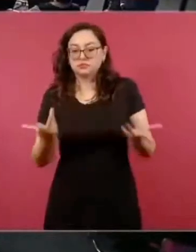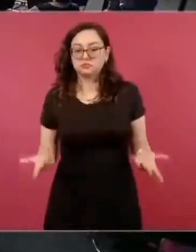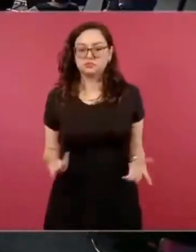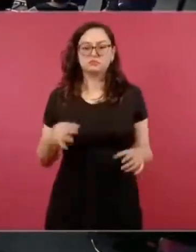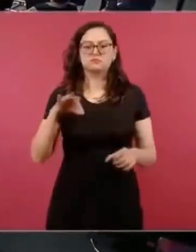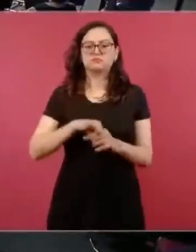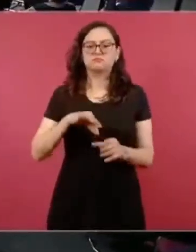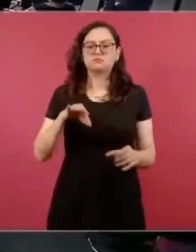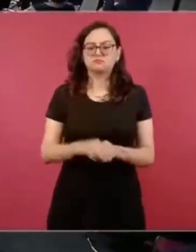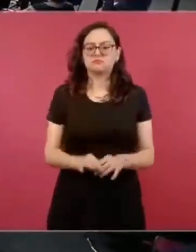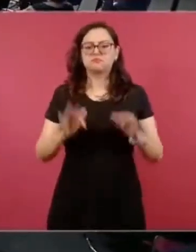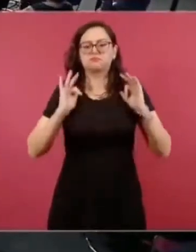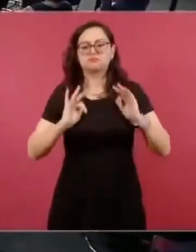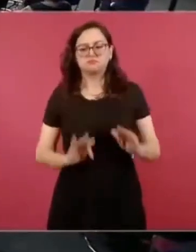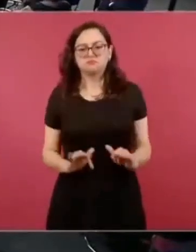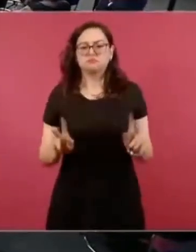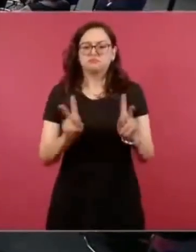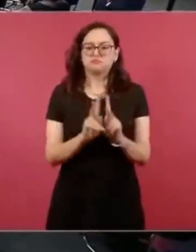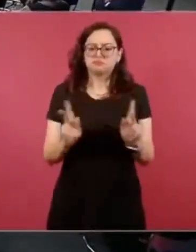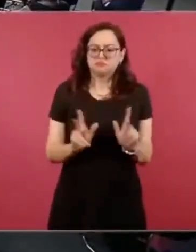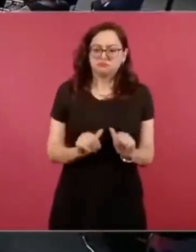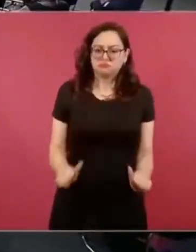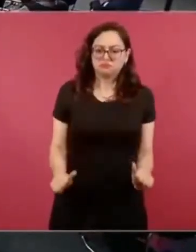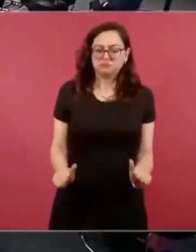tranquilas, pacíficas,